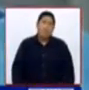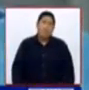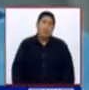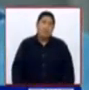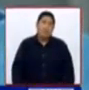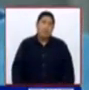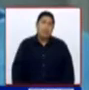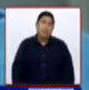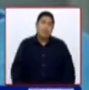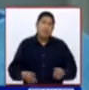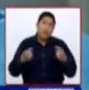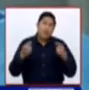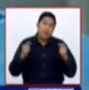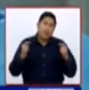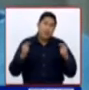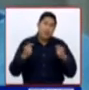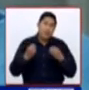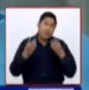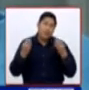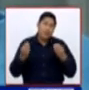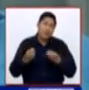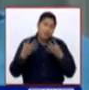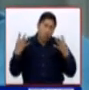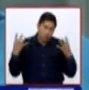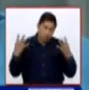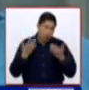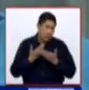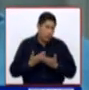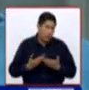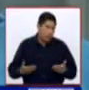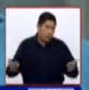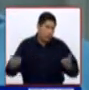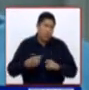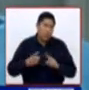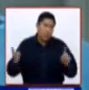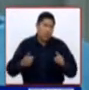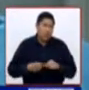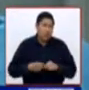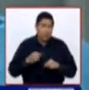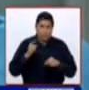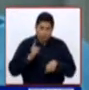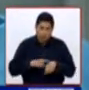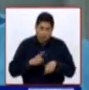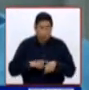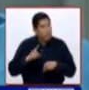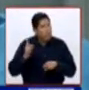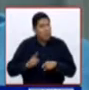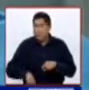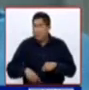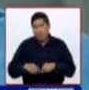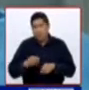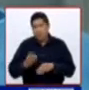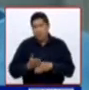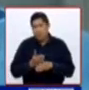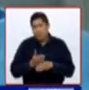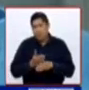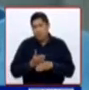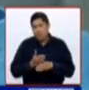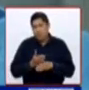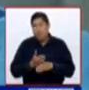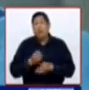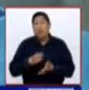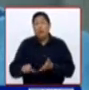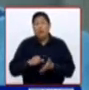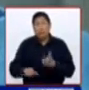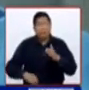El SUS está intentando cubrir con la mayoría de los antibióticos y las cosas, pero lastimosamente hay una etapa donde ellos ya no pueden, digamos, cubrir con ese